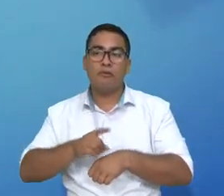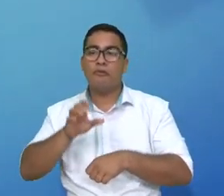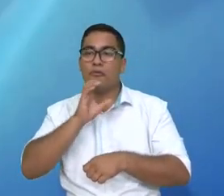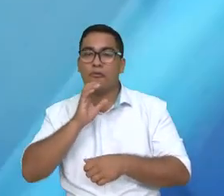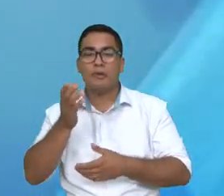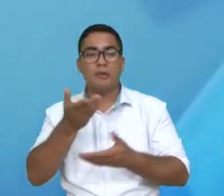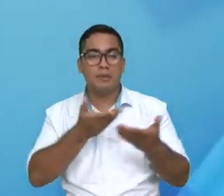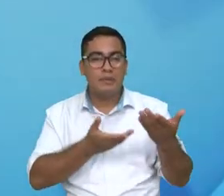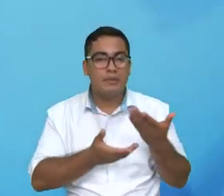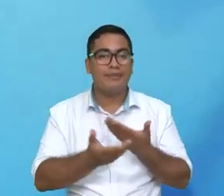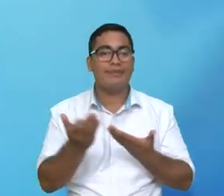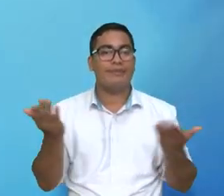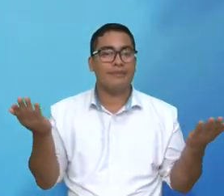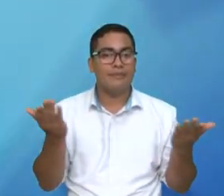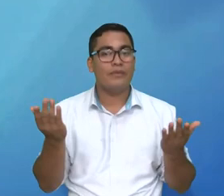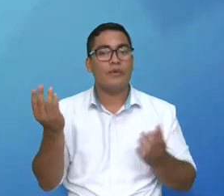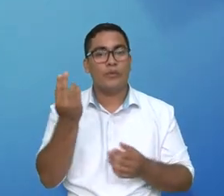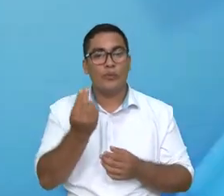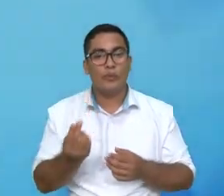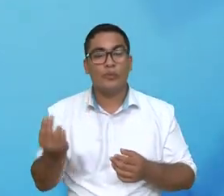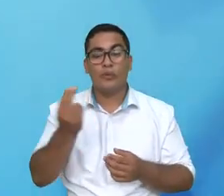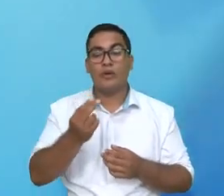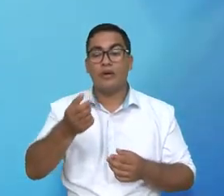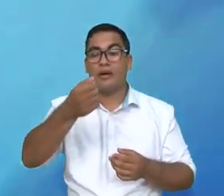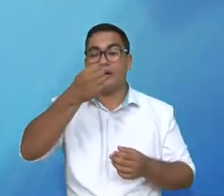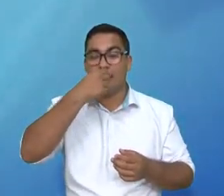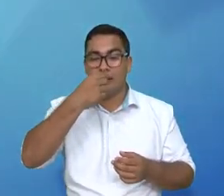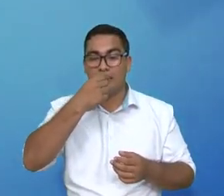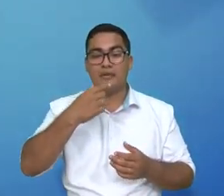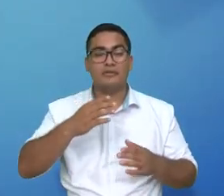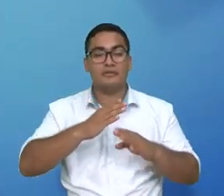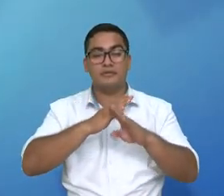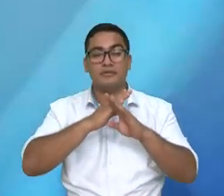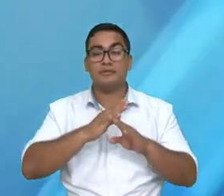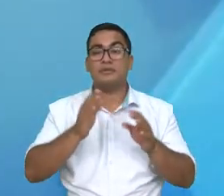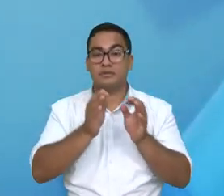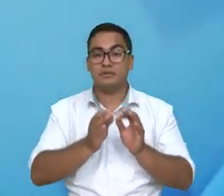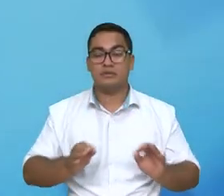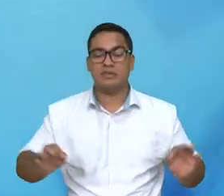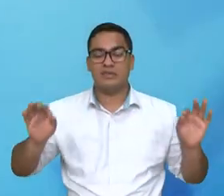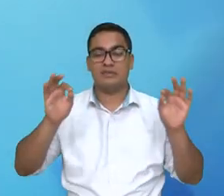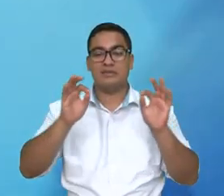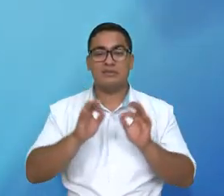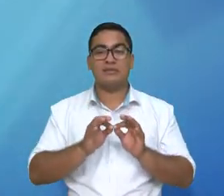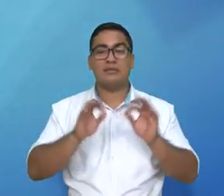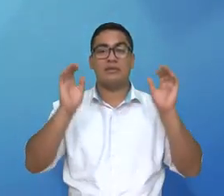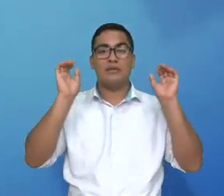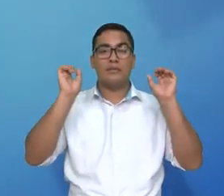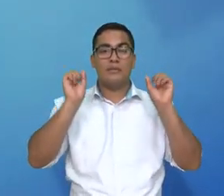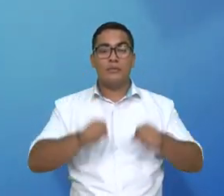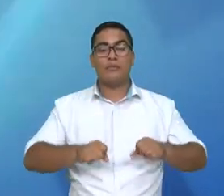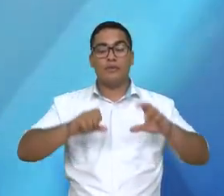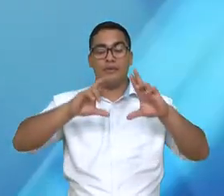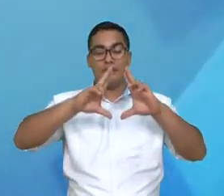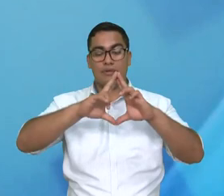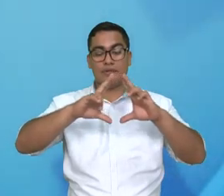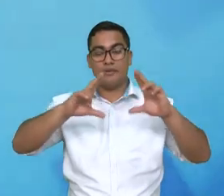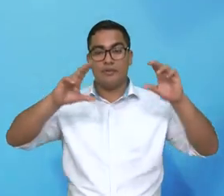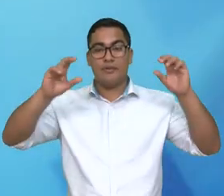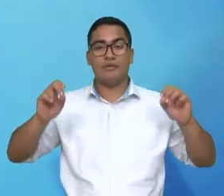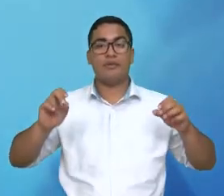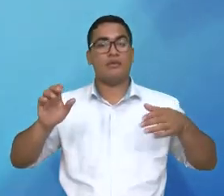y también a adquirir esos tratamientos que nos permitan fortalecer los